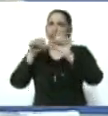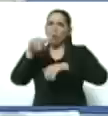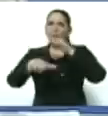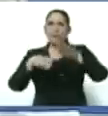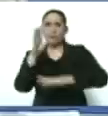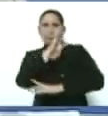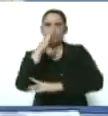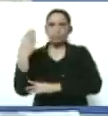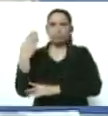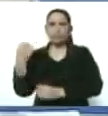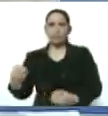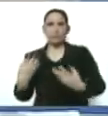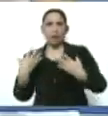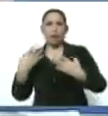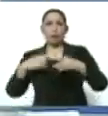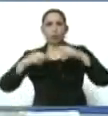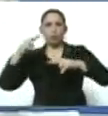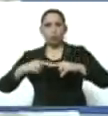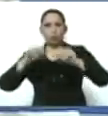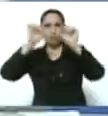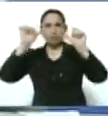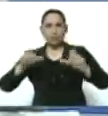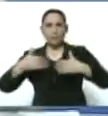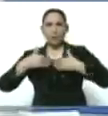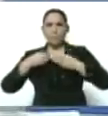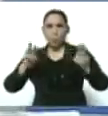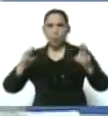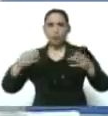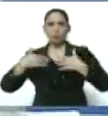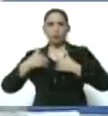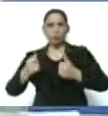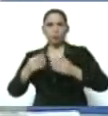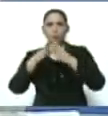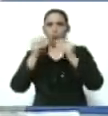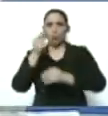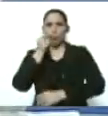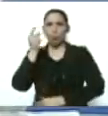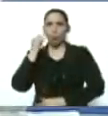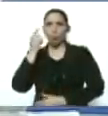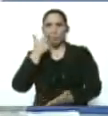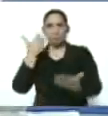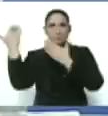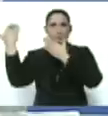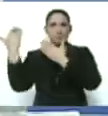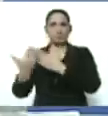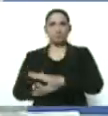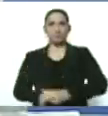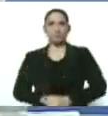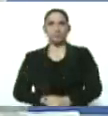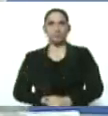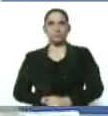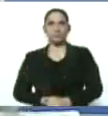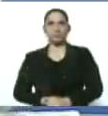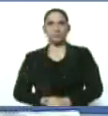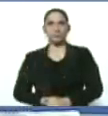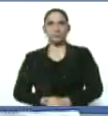en la construcción de un sistema público de salud para todos y para todas. Adelante,